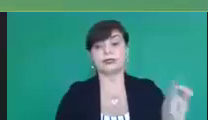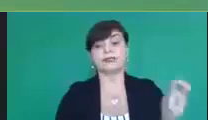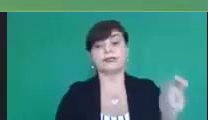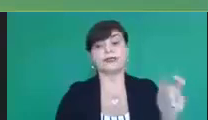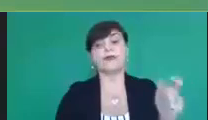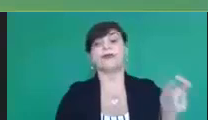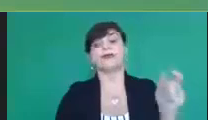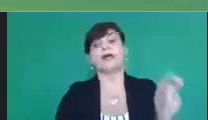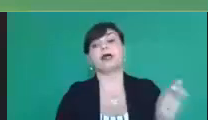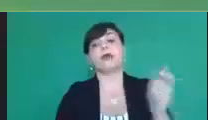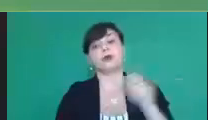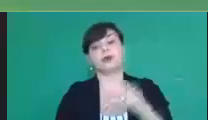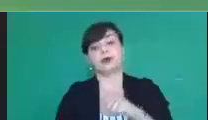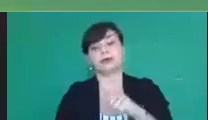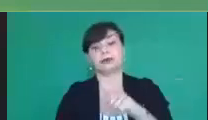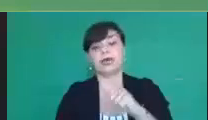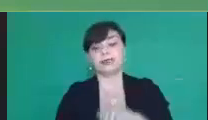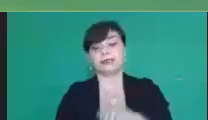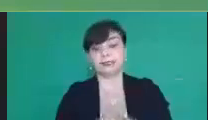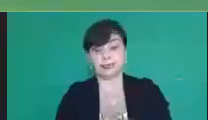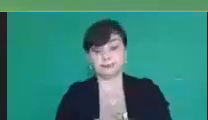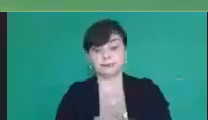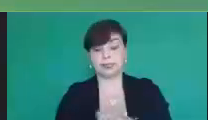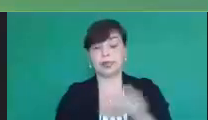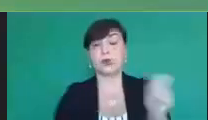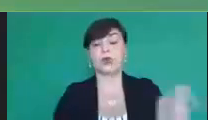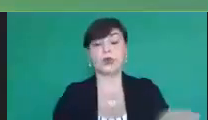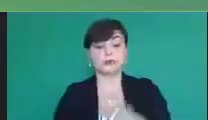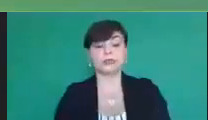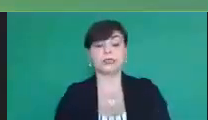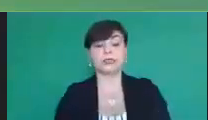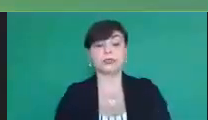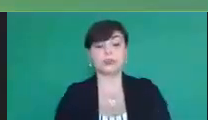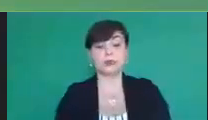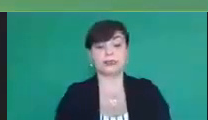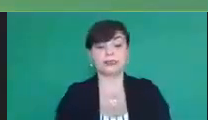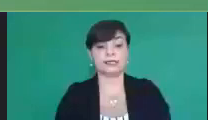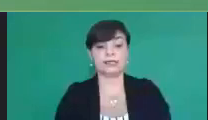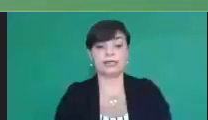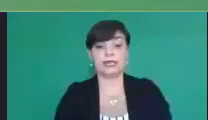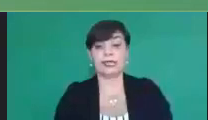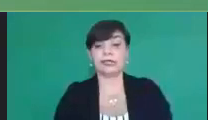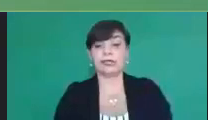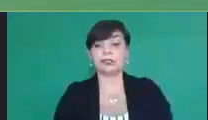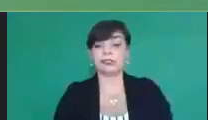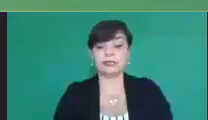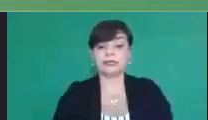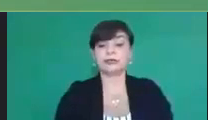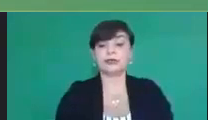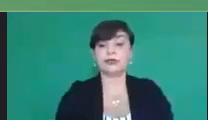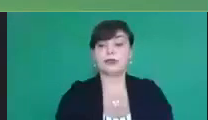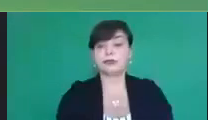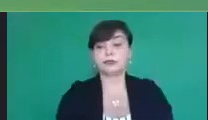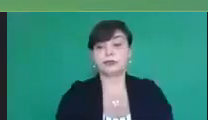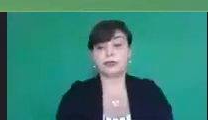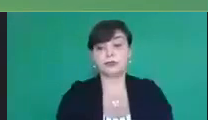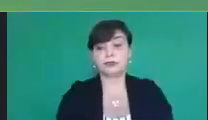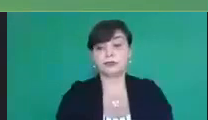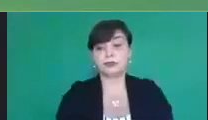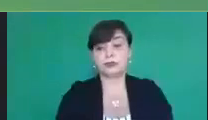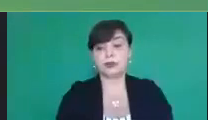estaba reportada como no STEC, como no 157. Entonces, esos fueron los 2